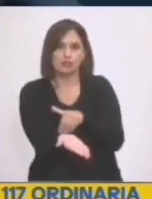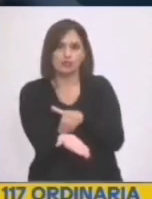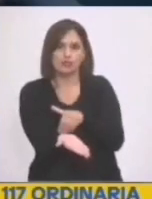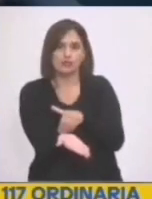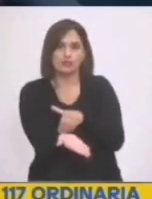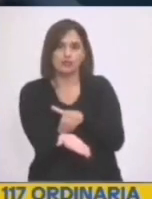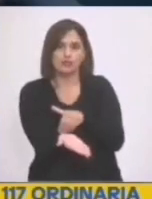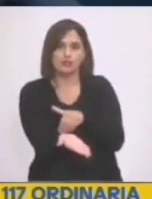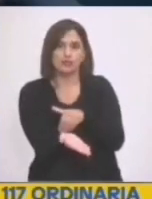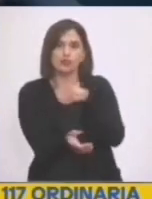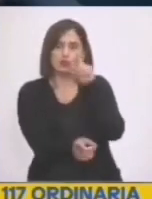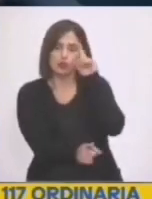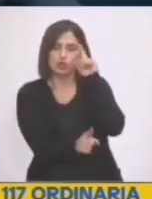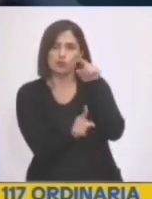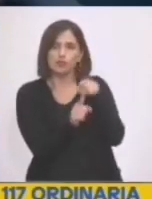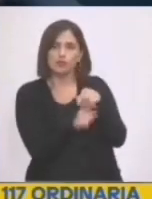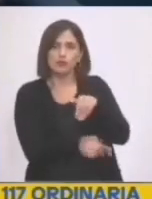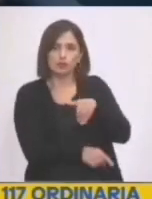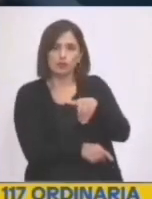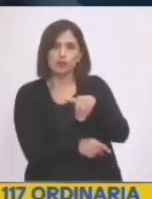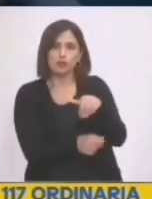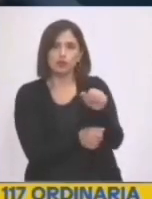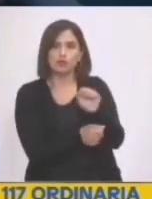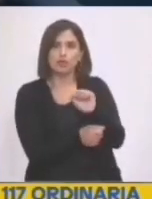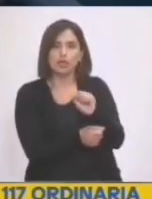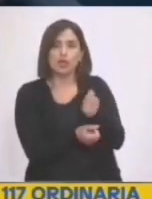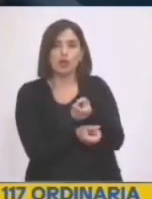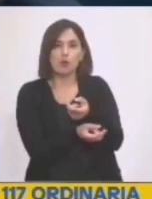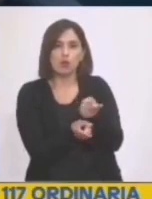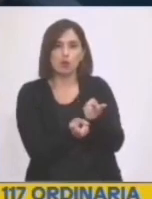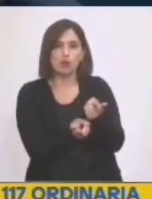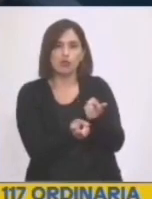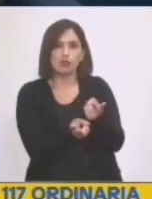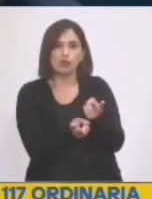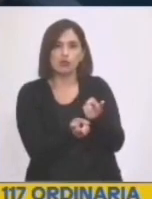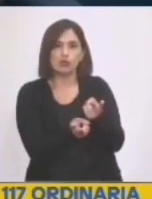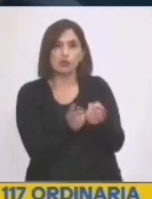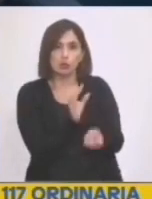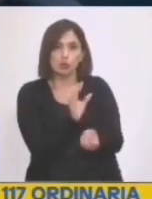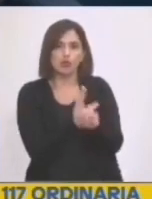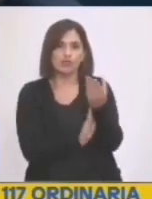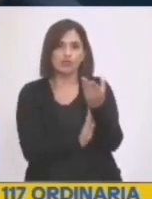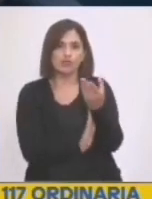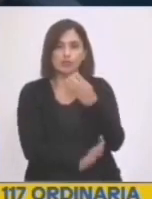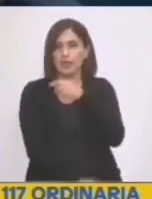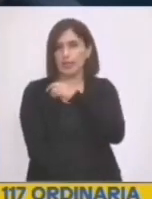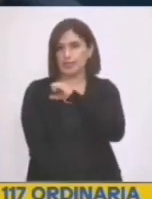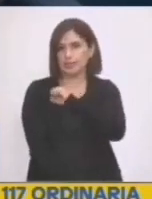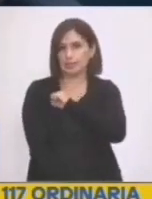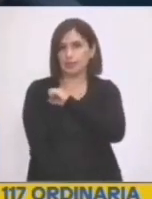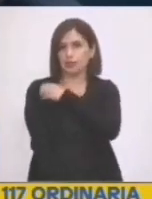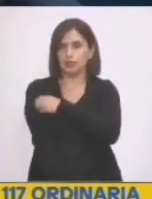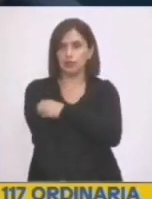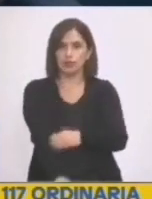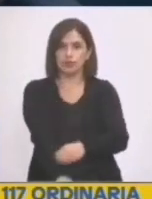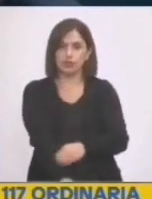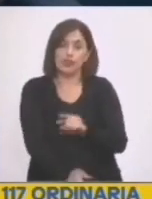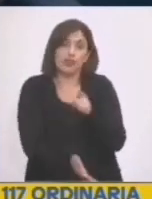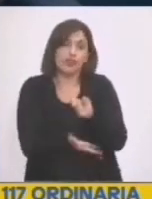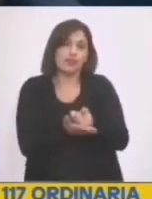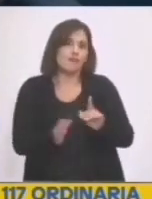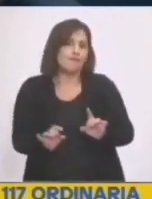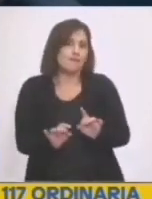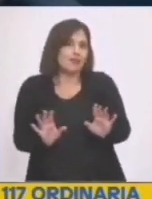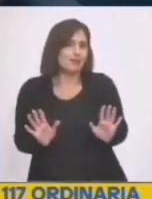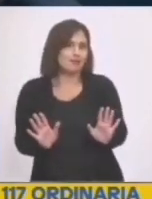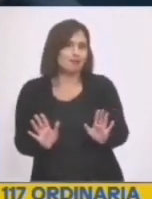modernización del transporte público tanto en la región metropolitana como en regiones y digo debieran porque No necesariamente es